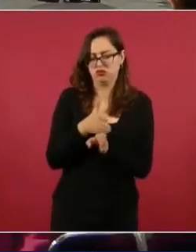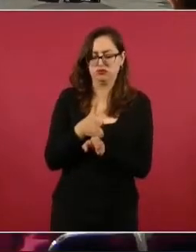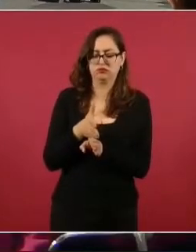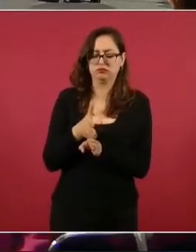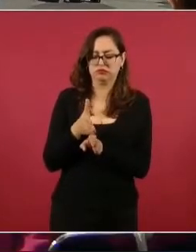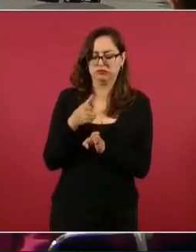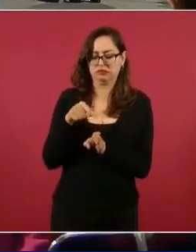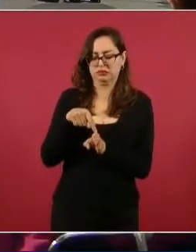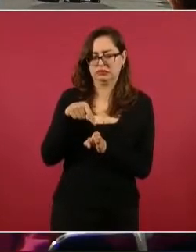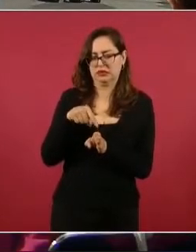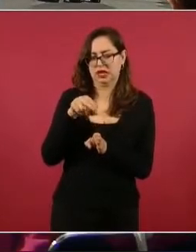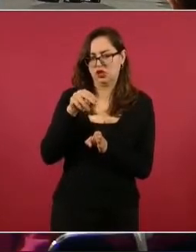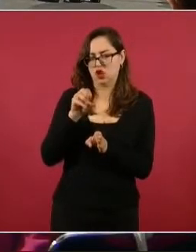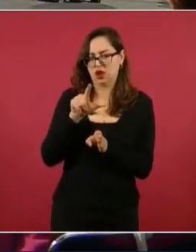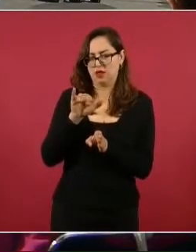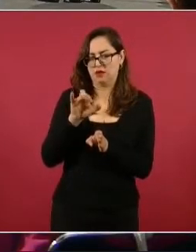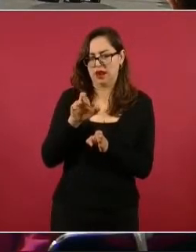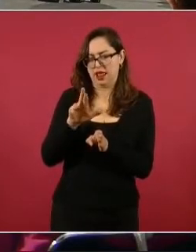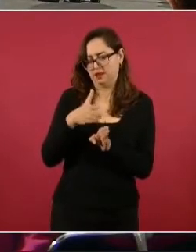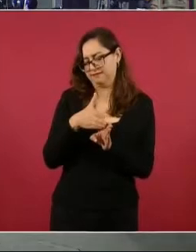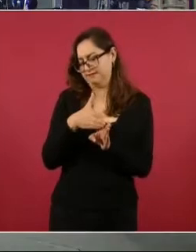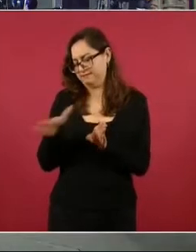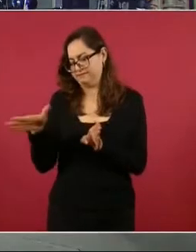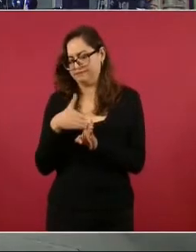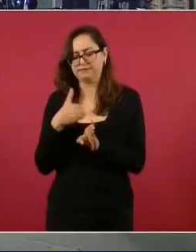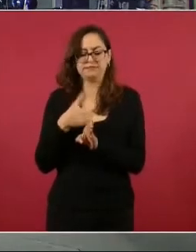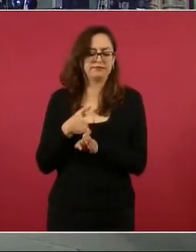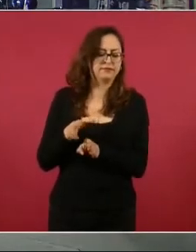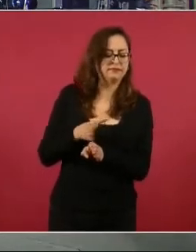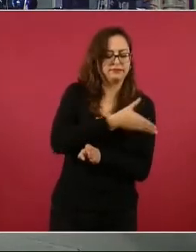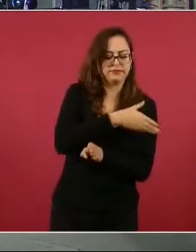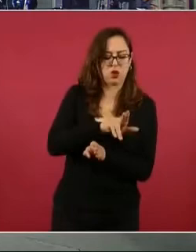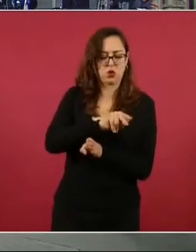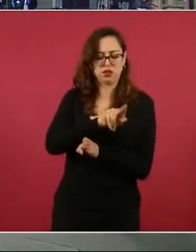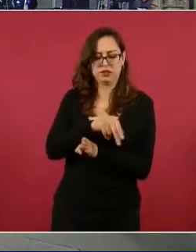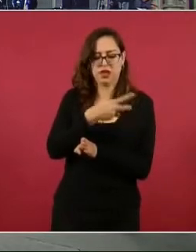¿Cuántos eran? ¿De dónde? ¿Cuánto tenían?